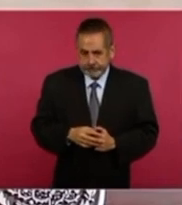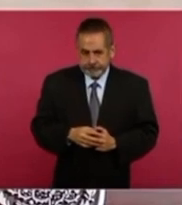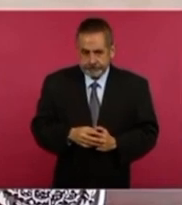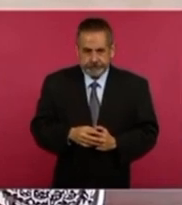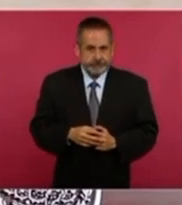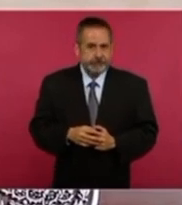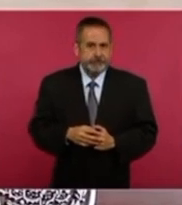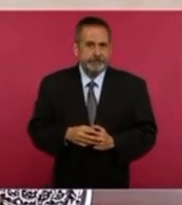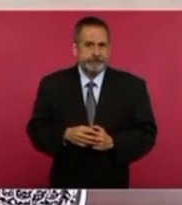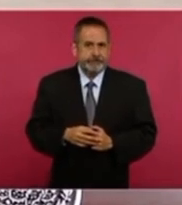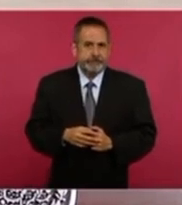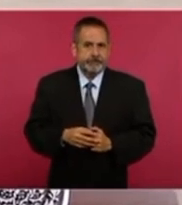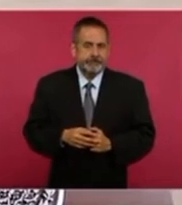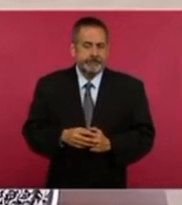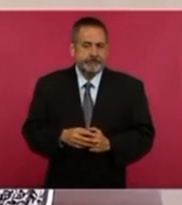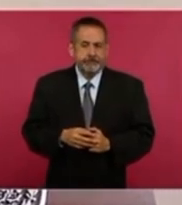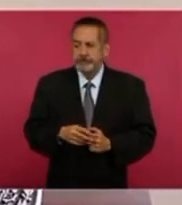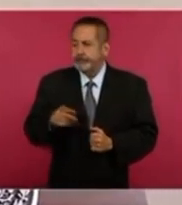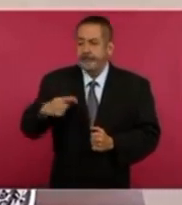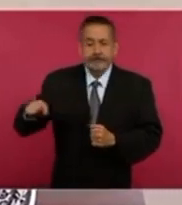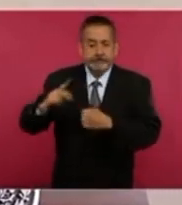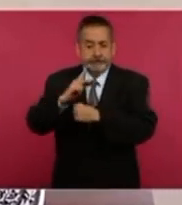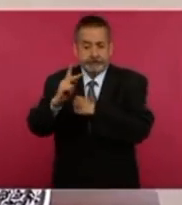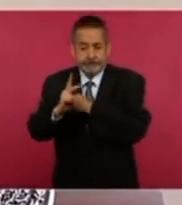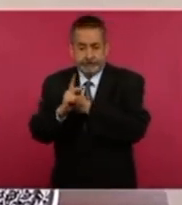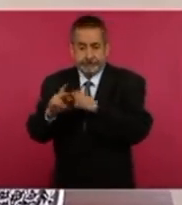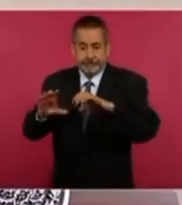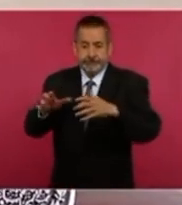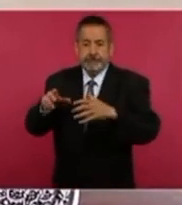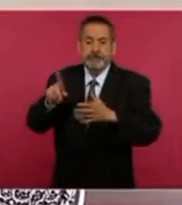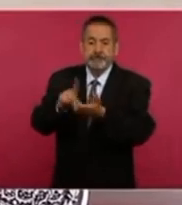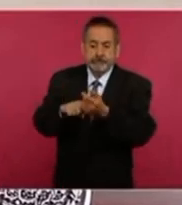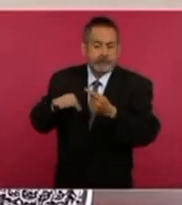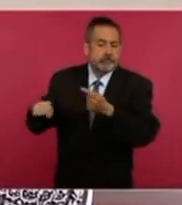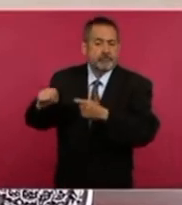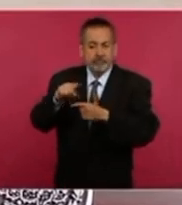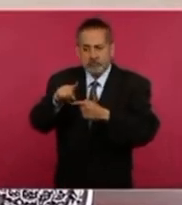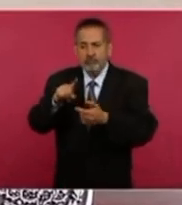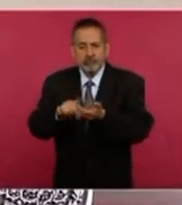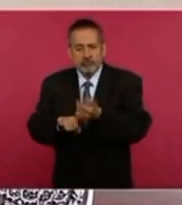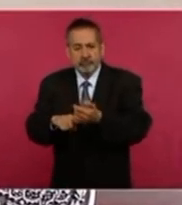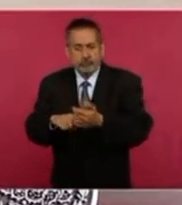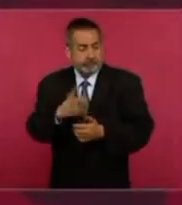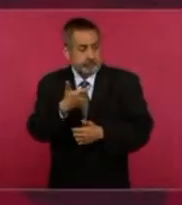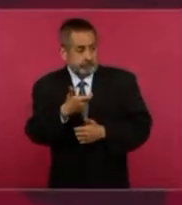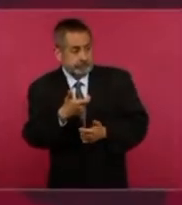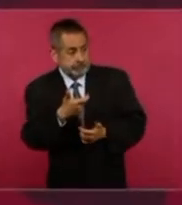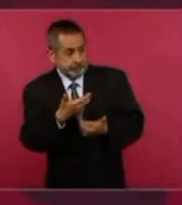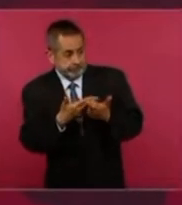las naciones que tienen posibilidad económica ayuden,